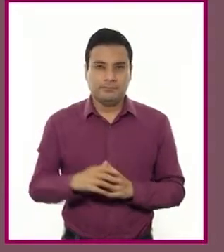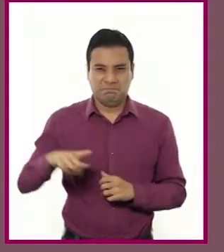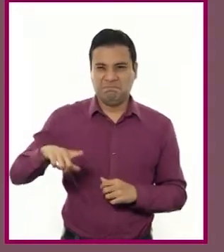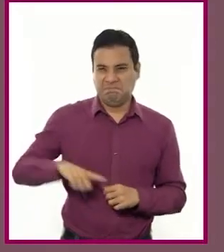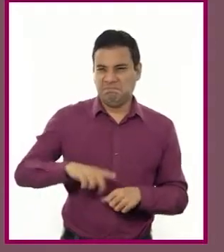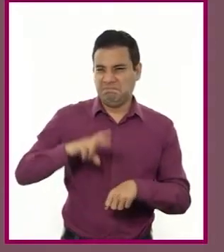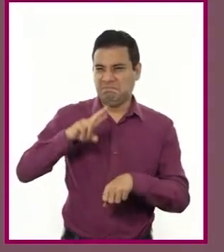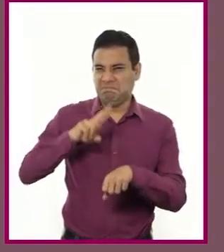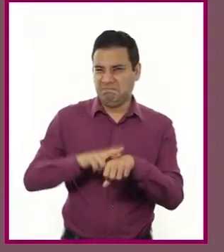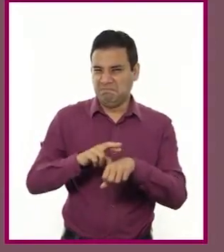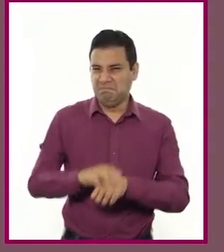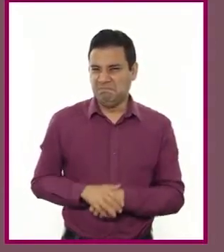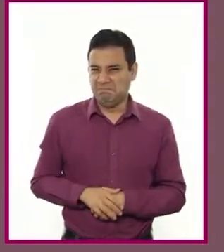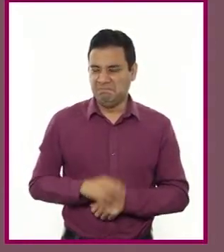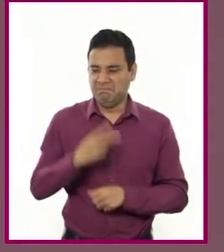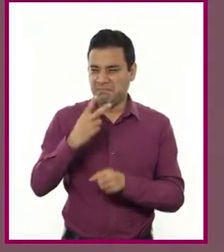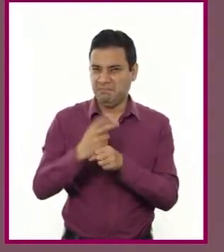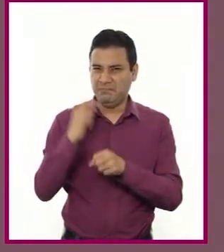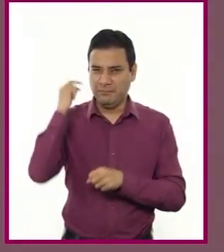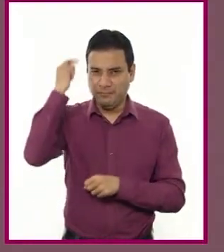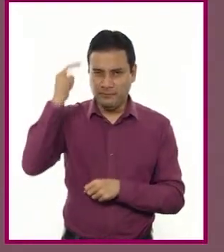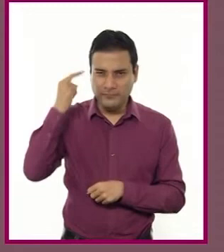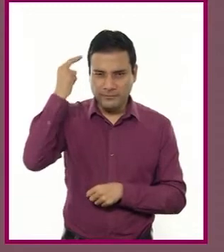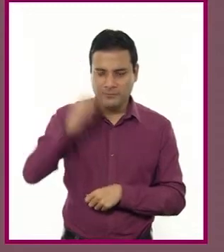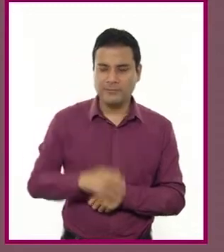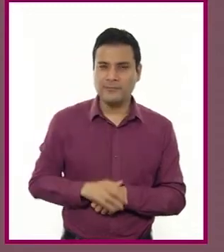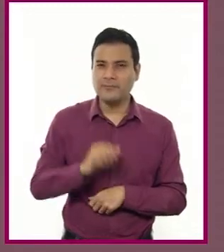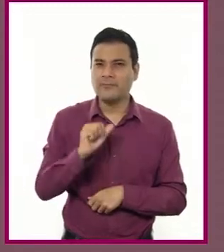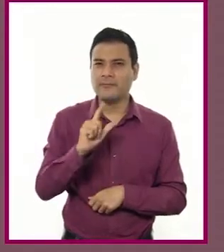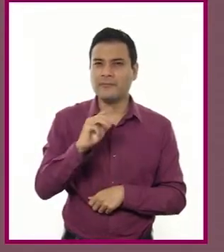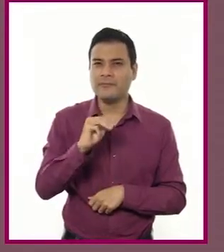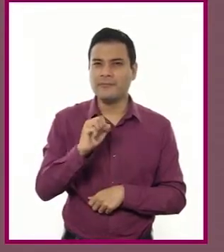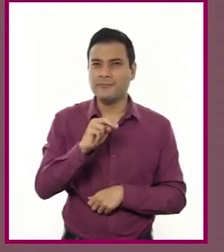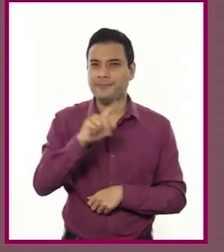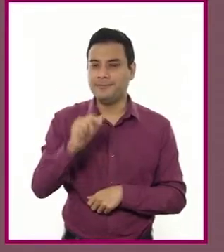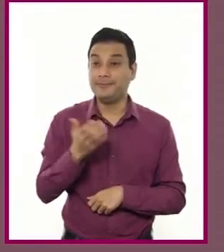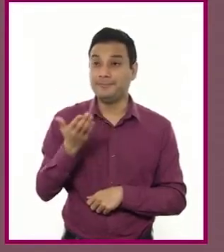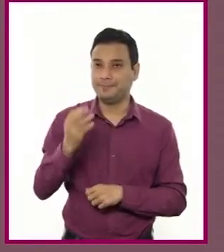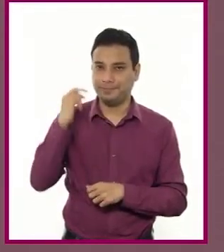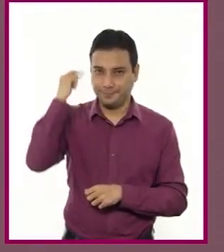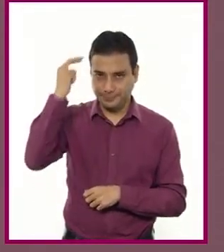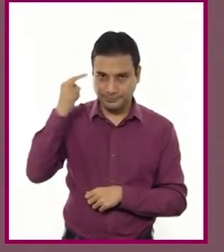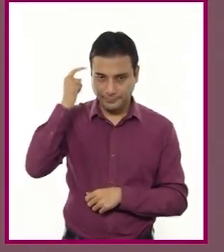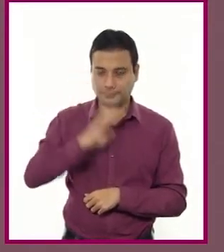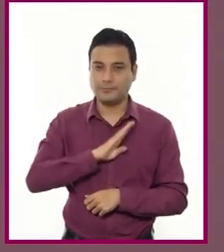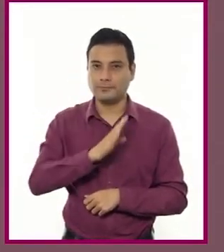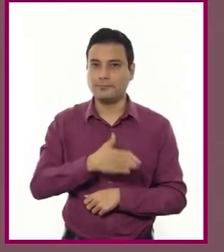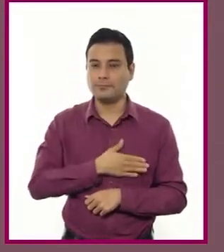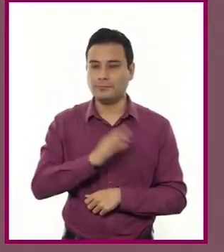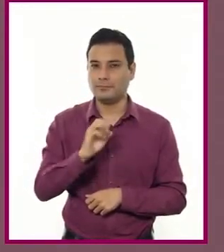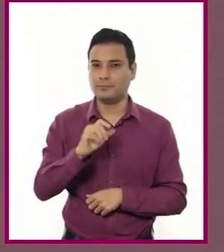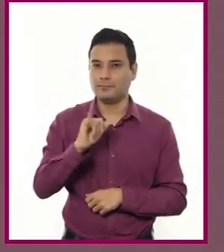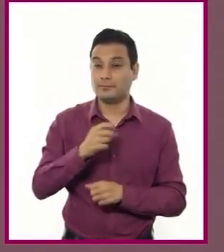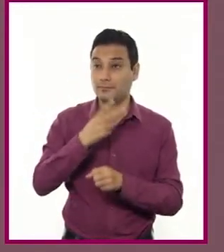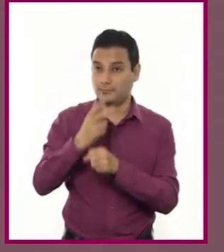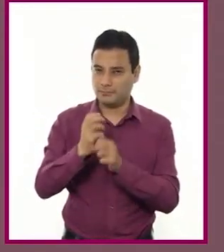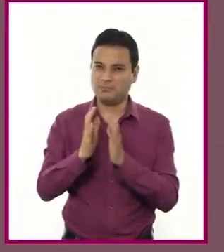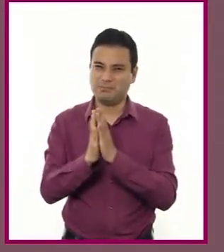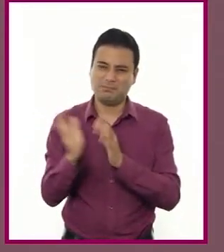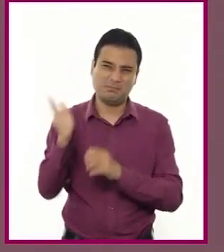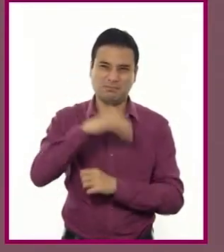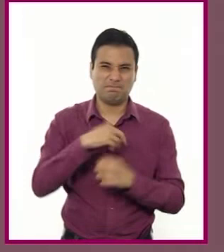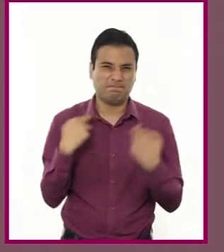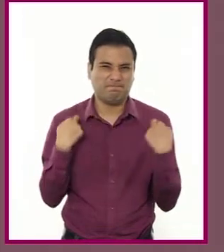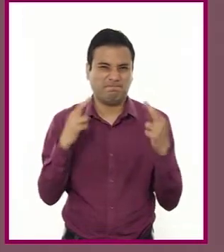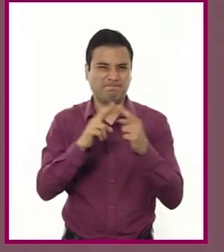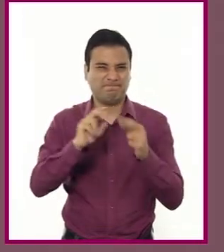gobernante, el virrey Martín Enríquez de Almanza, solicitó al rey de España, Felipe II, que enviara a los mejores